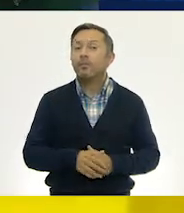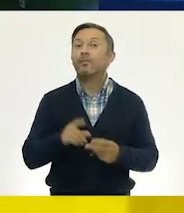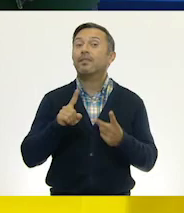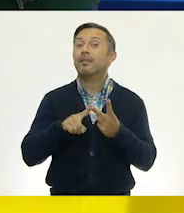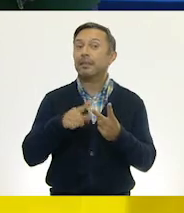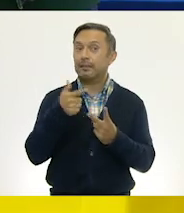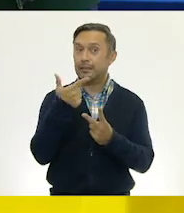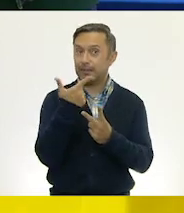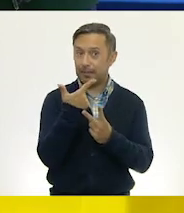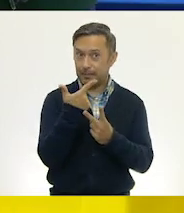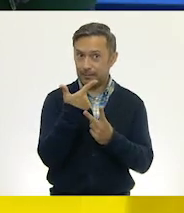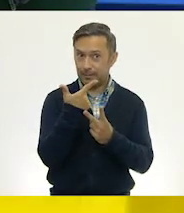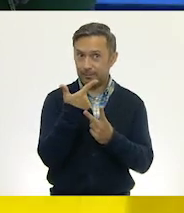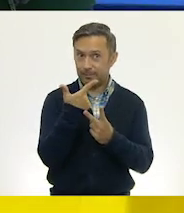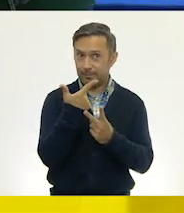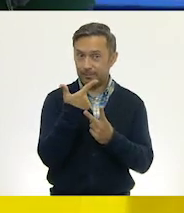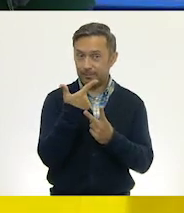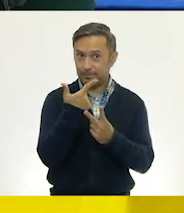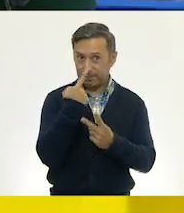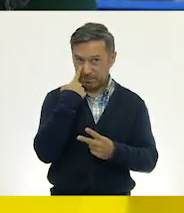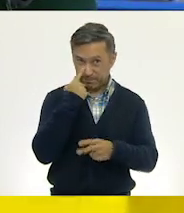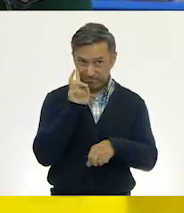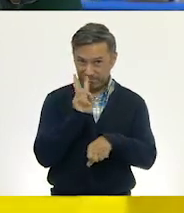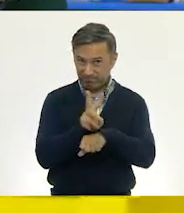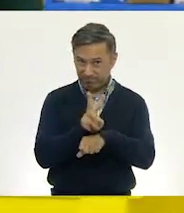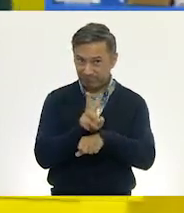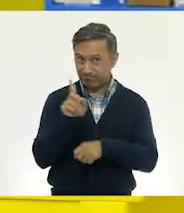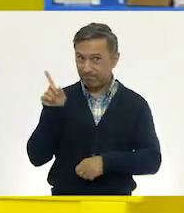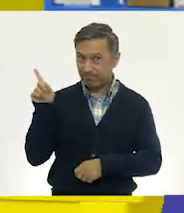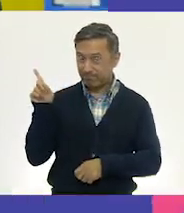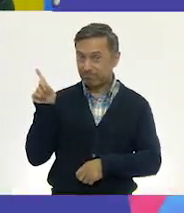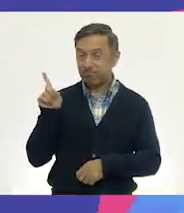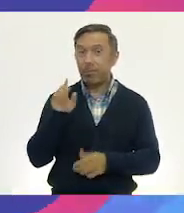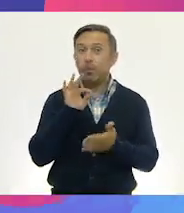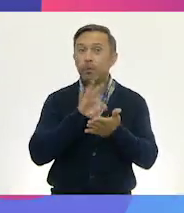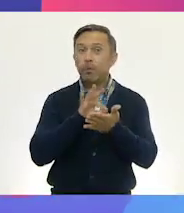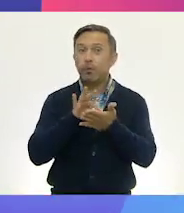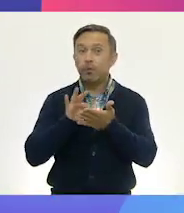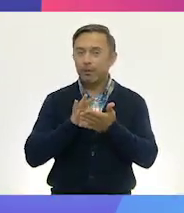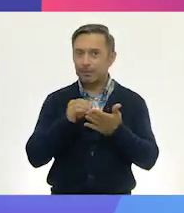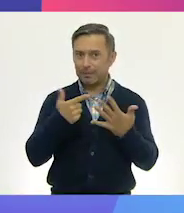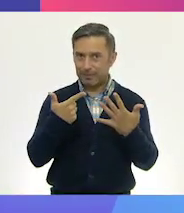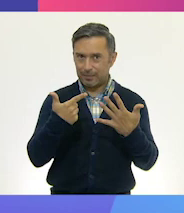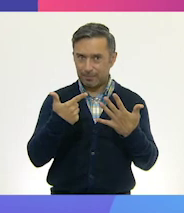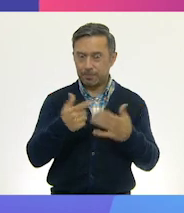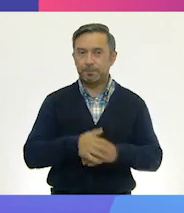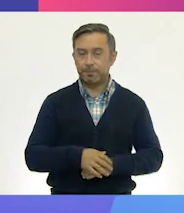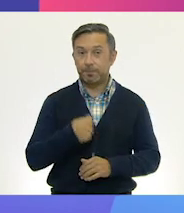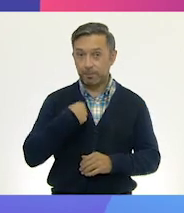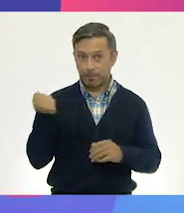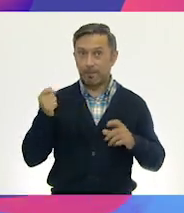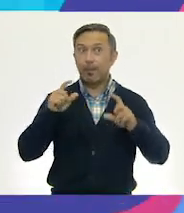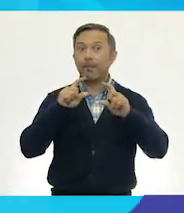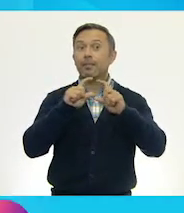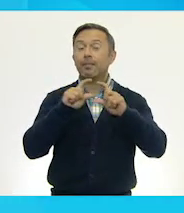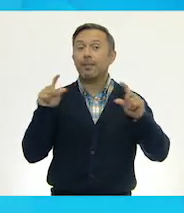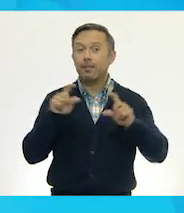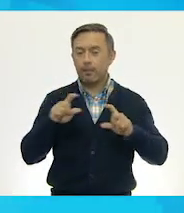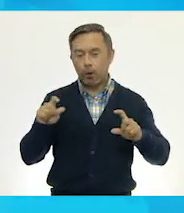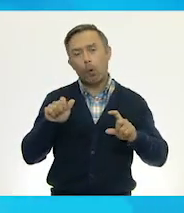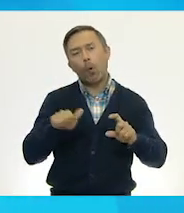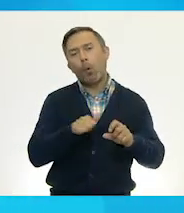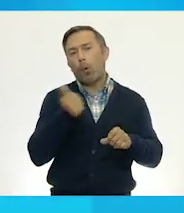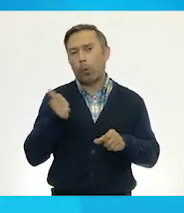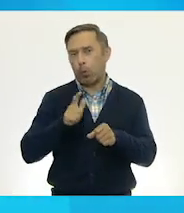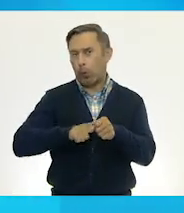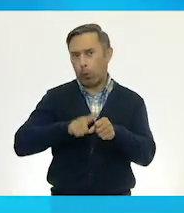7. Aquí está. 7, observen bien, son 7 puntos. Y voy a llenar mi tablero. Con 7 fichas de